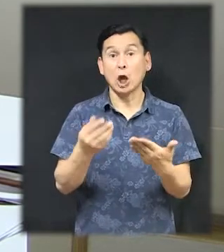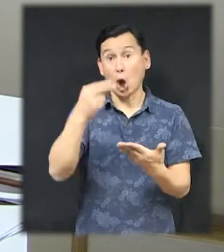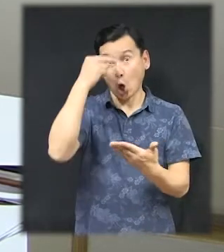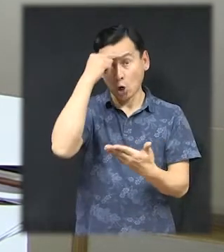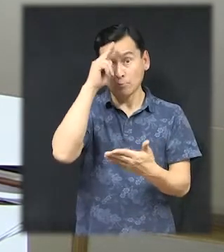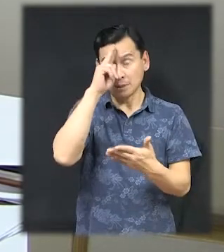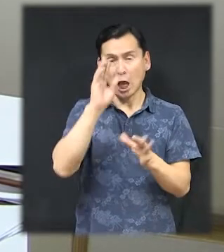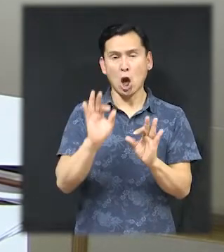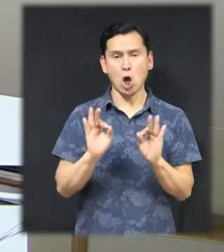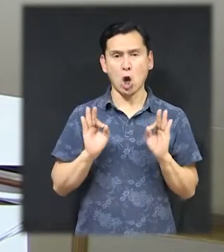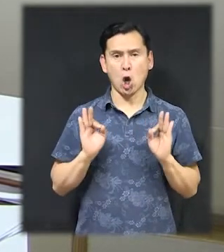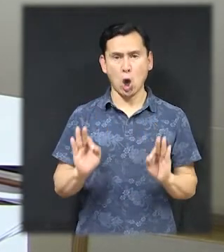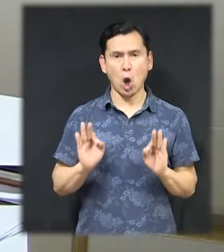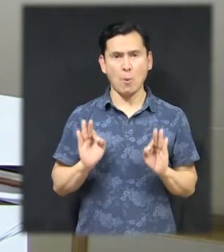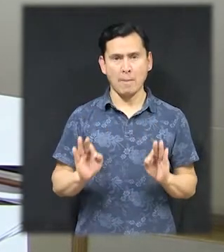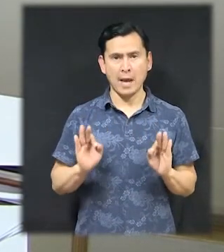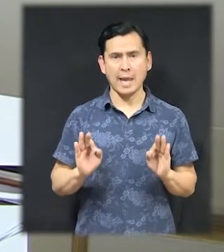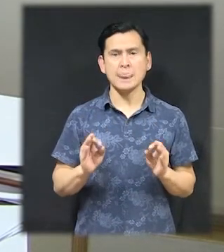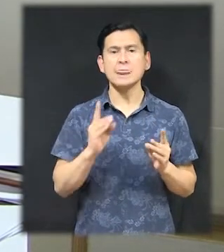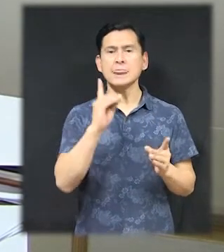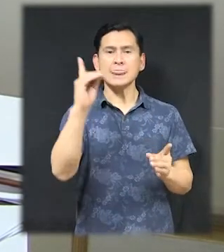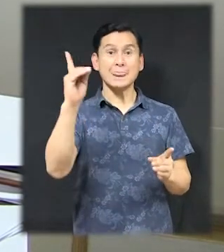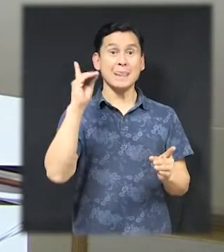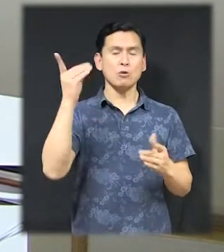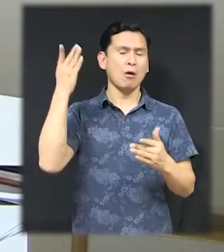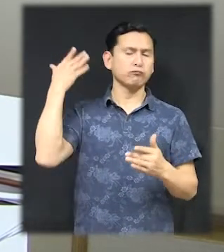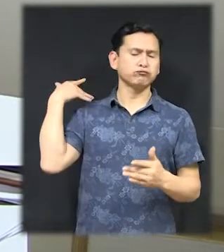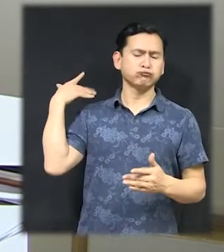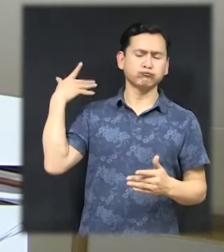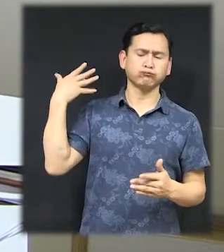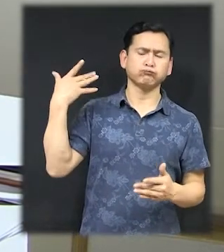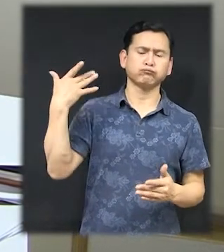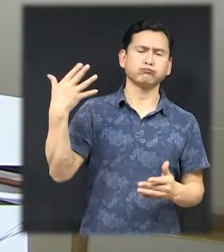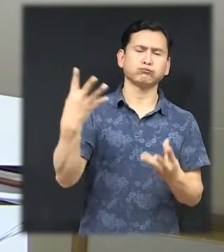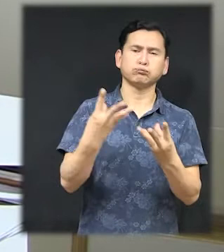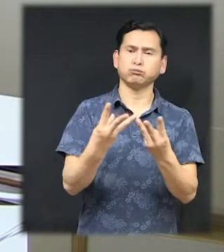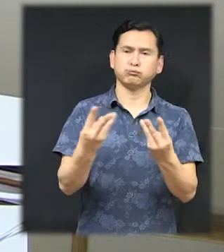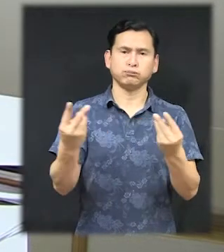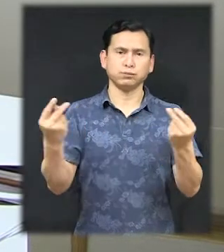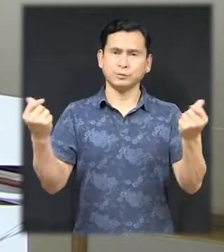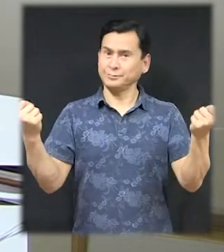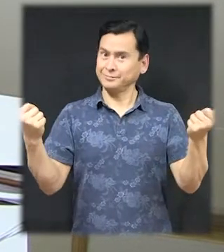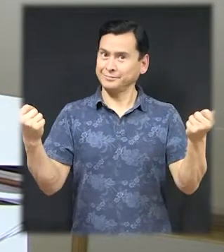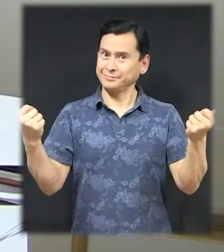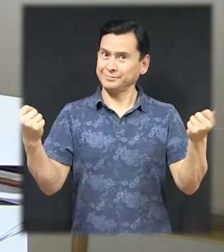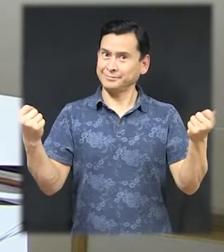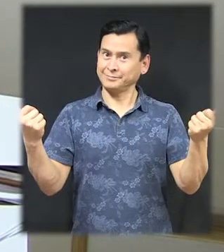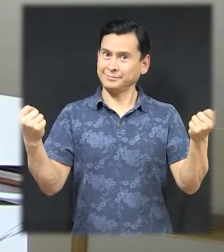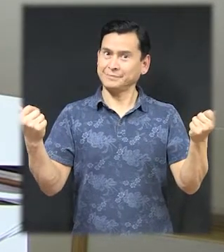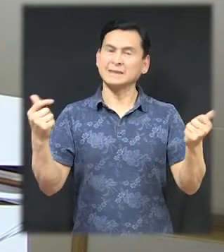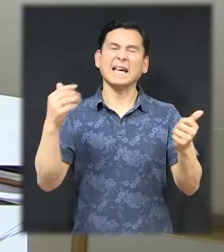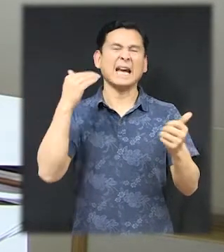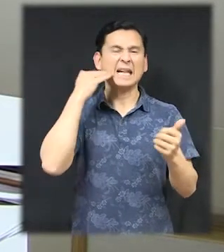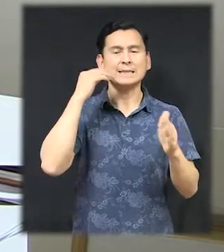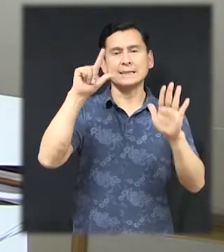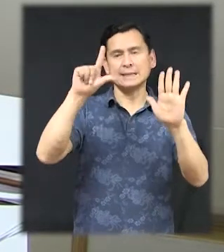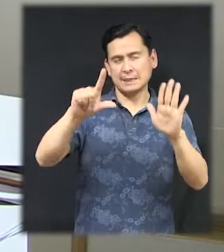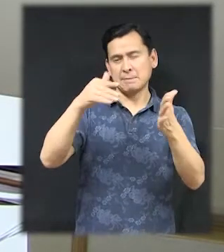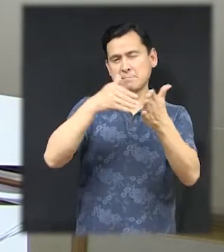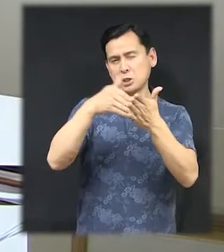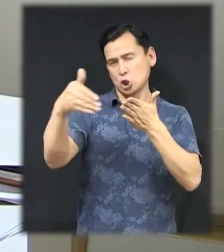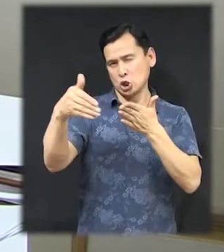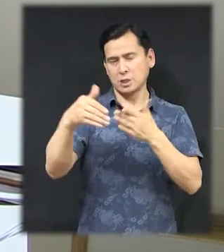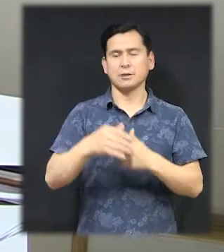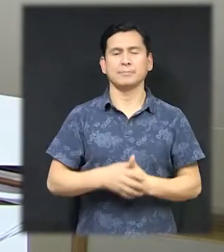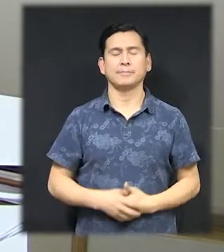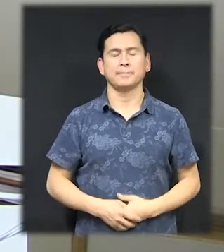situación, FONASA y el Ministerio de Salud determinaron que para el año 2021 se iba a seguir manteniendo como base de